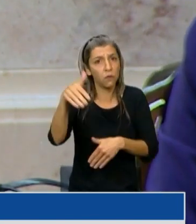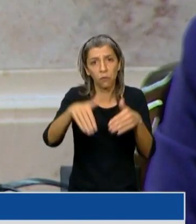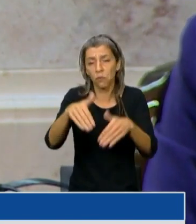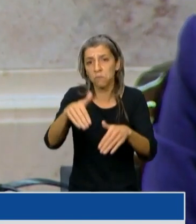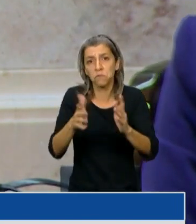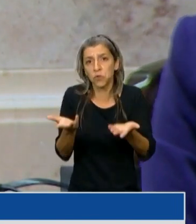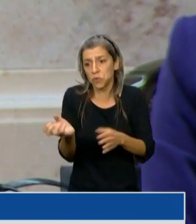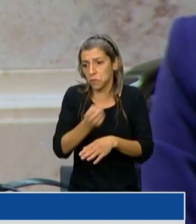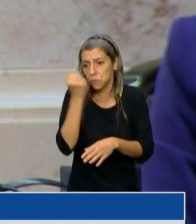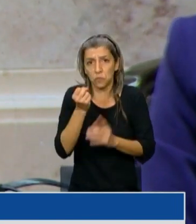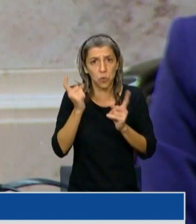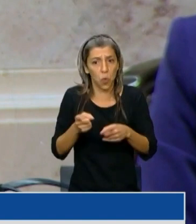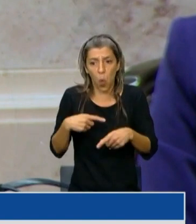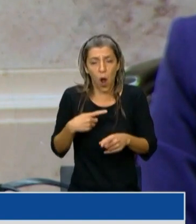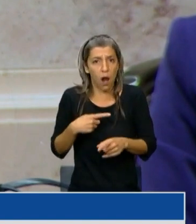discutir políticas de Estado.